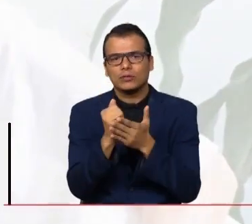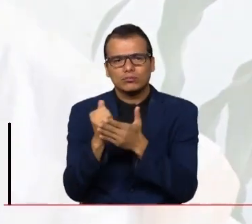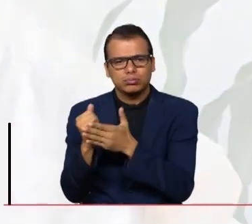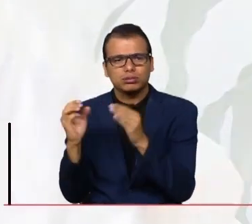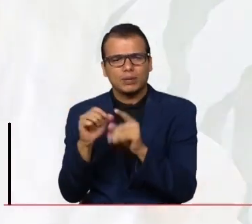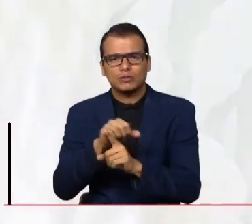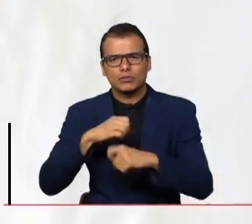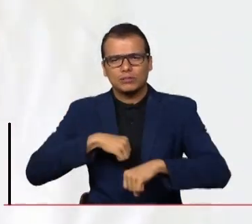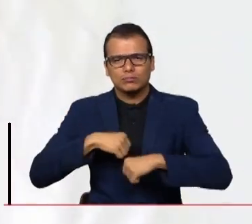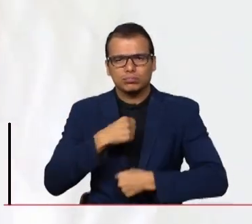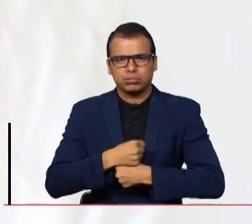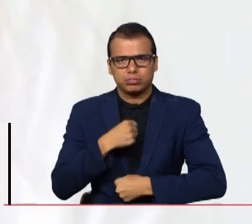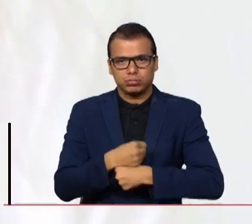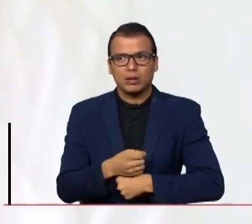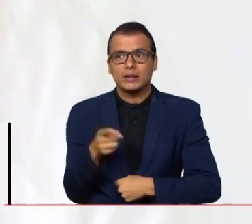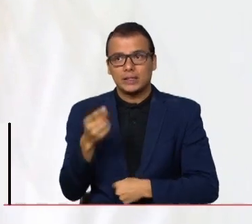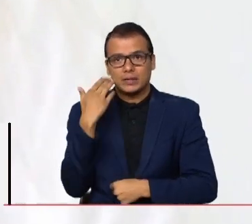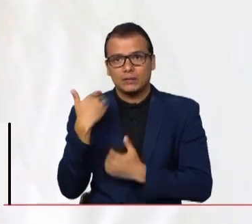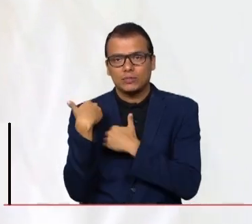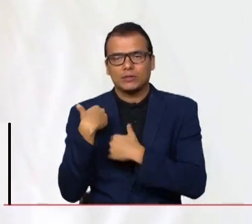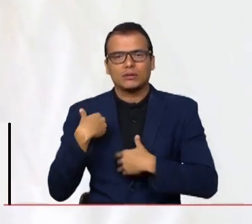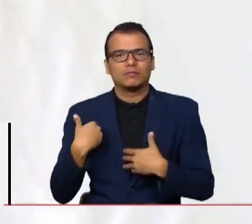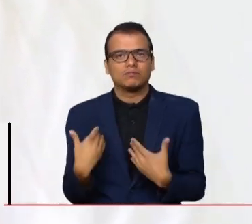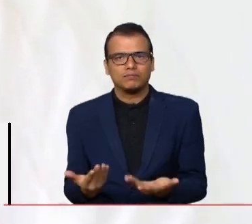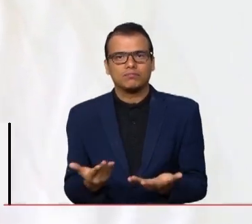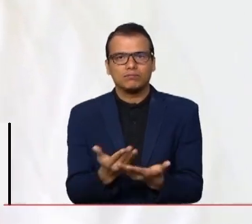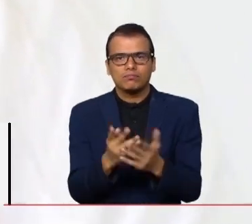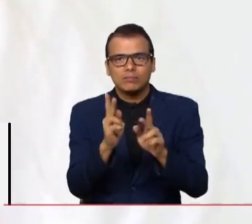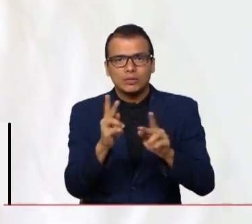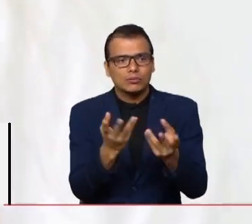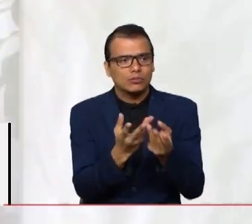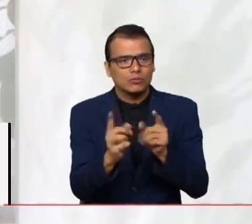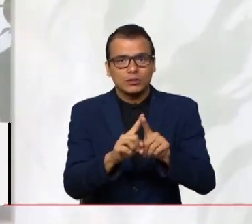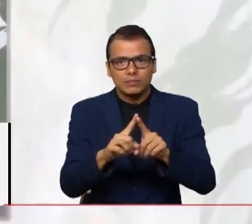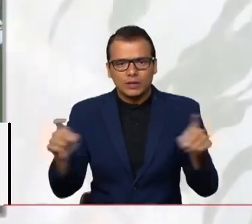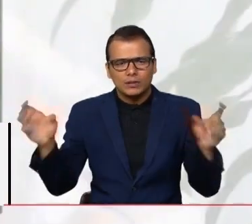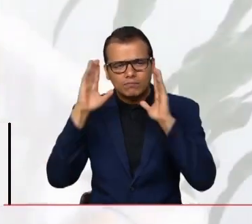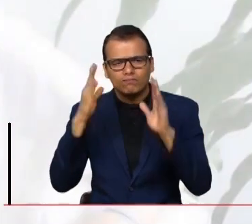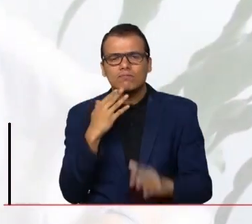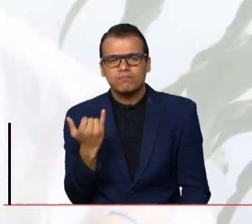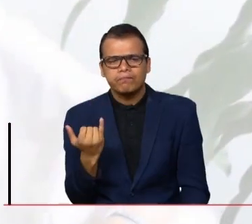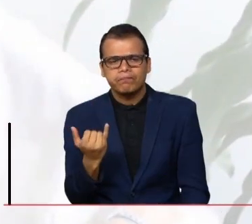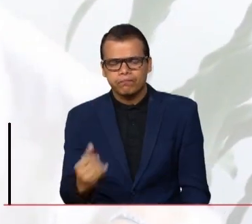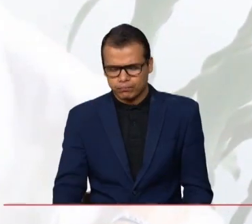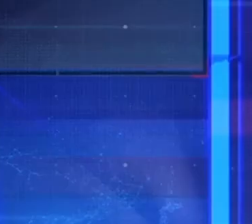tendrá como misión fortalecer la defensa de la población vulnerable en el departamento.